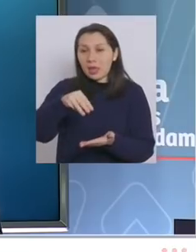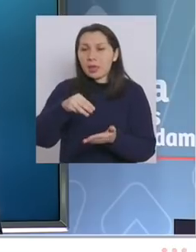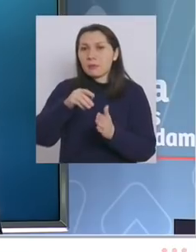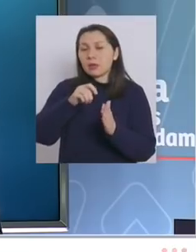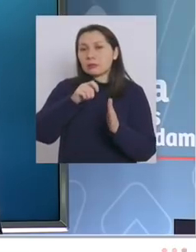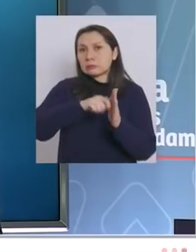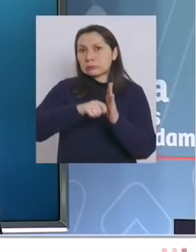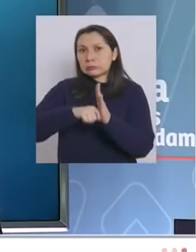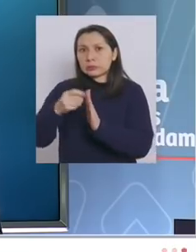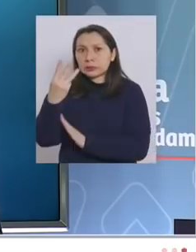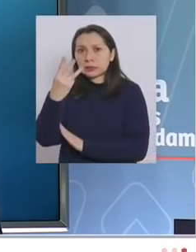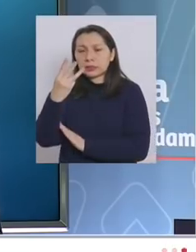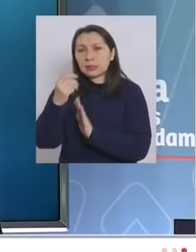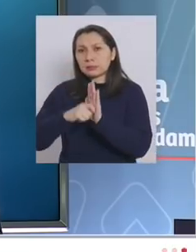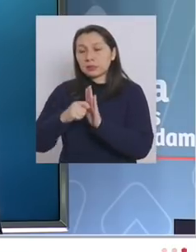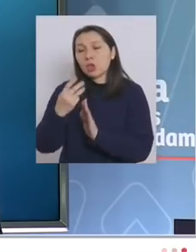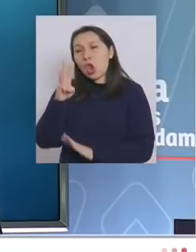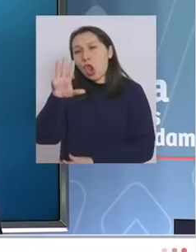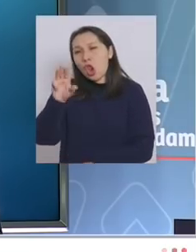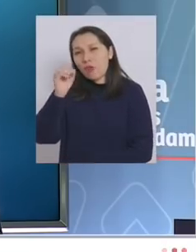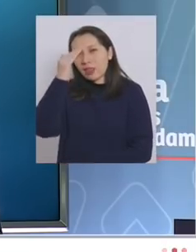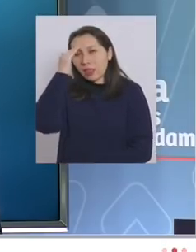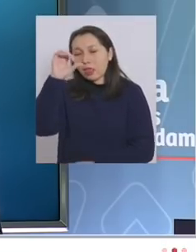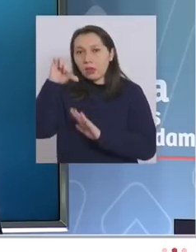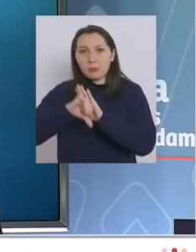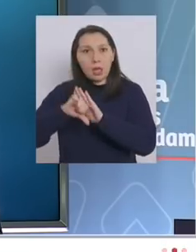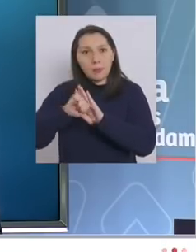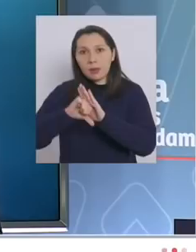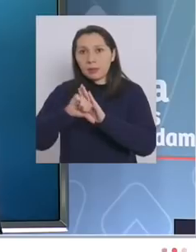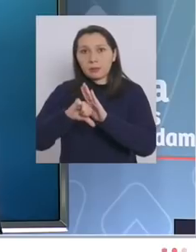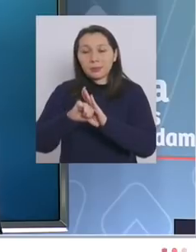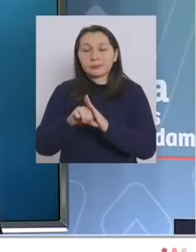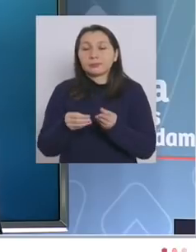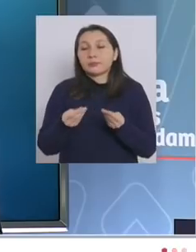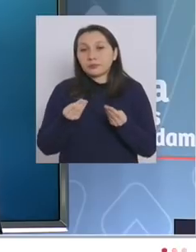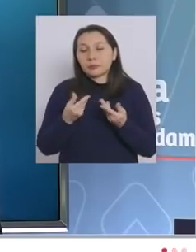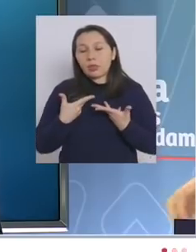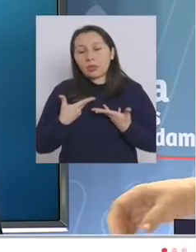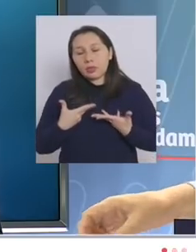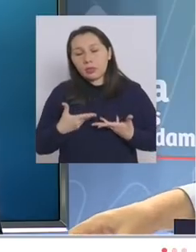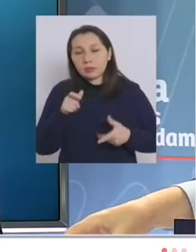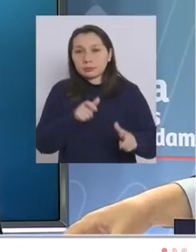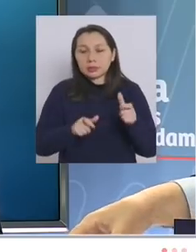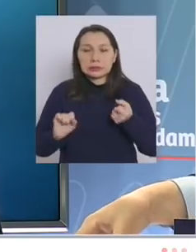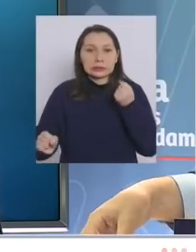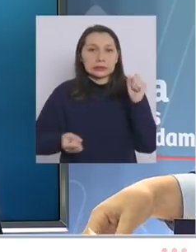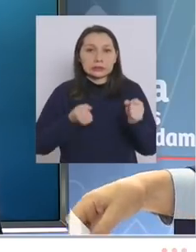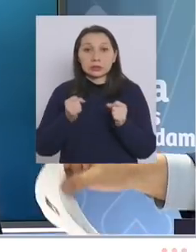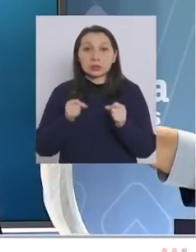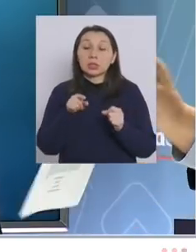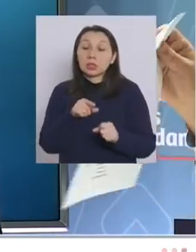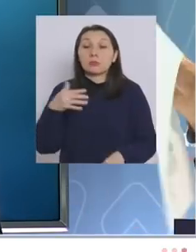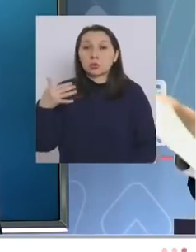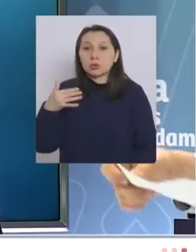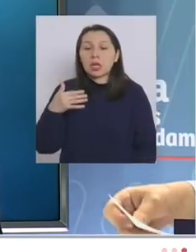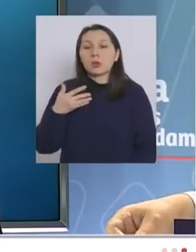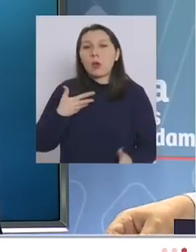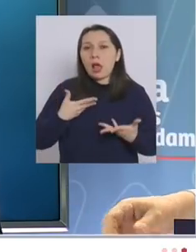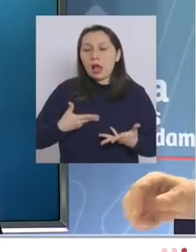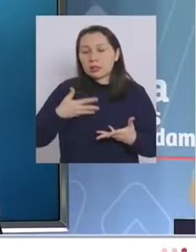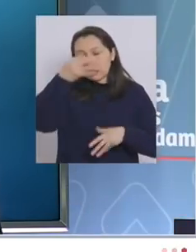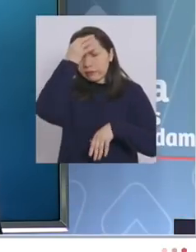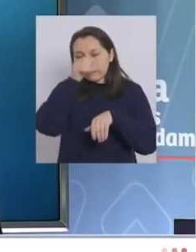llevaban 3 meses, o sea, 90 días en cuarentena, y obviamente la fatiga pandémica es un factor que estamos